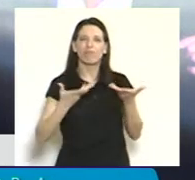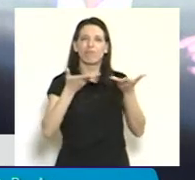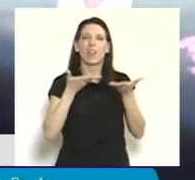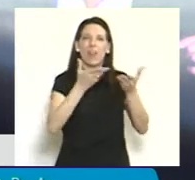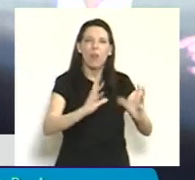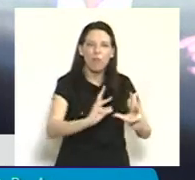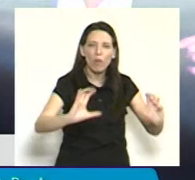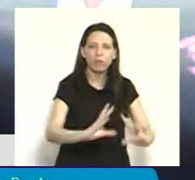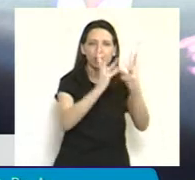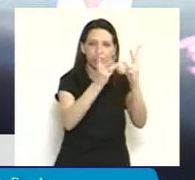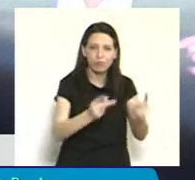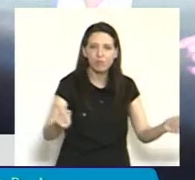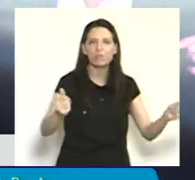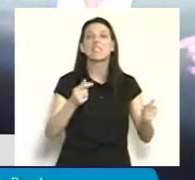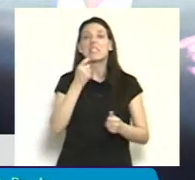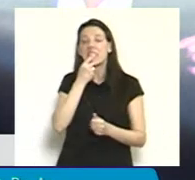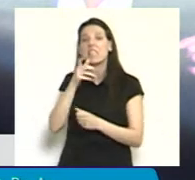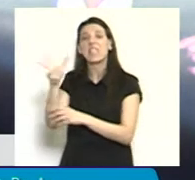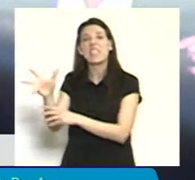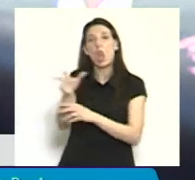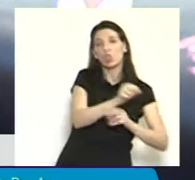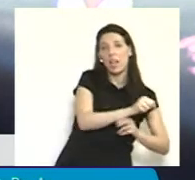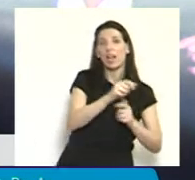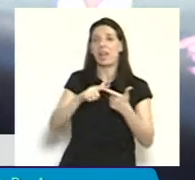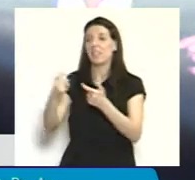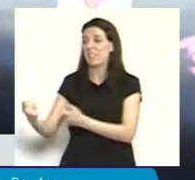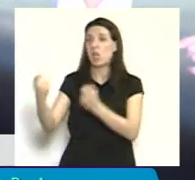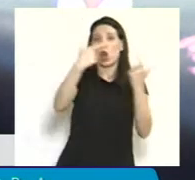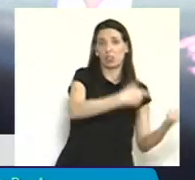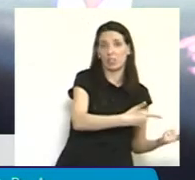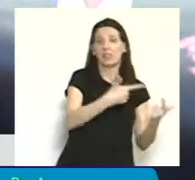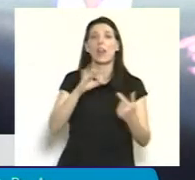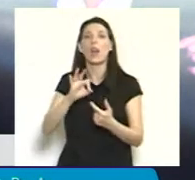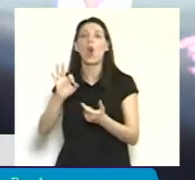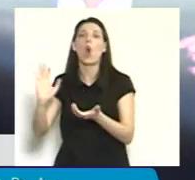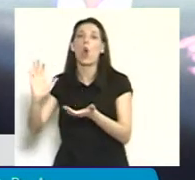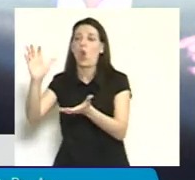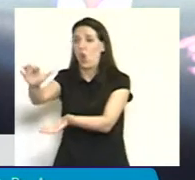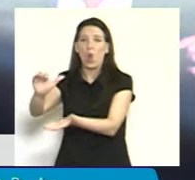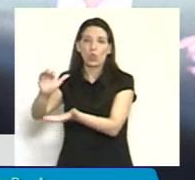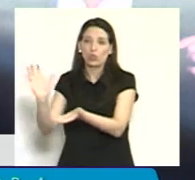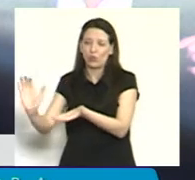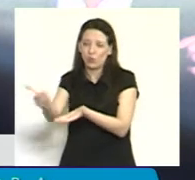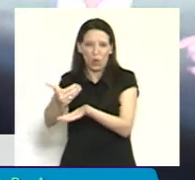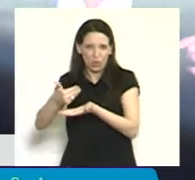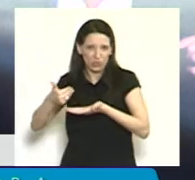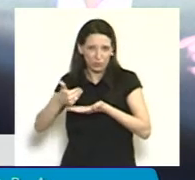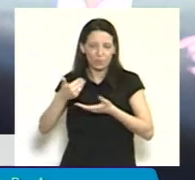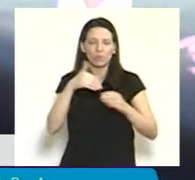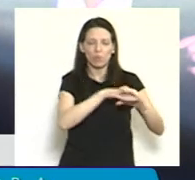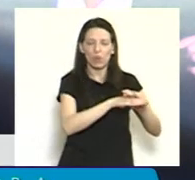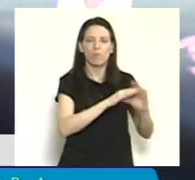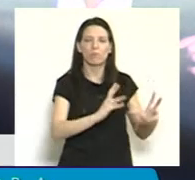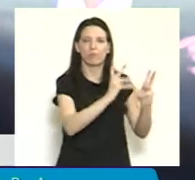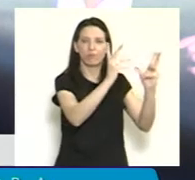controlados, ya sea entregados, secuestrados, incautados o decomisados, desarrollar acciones positivas